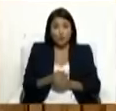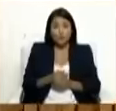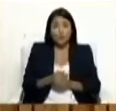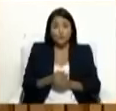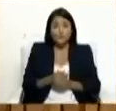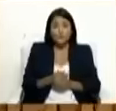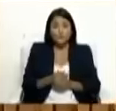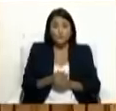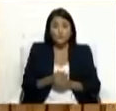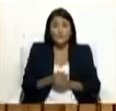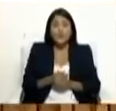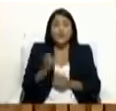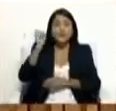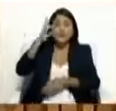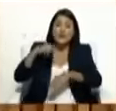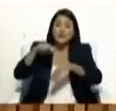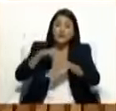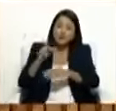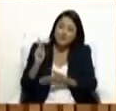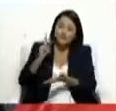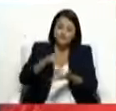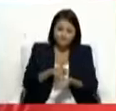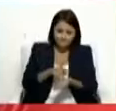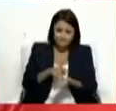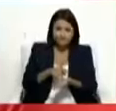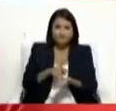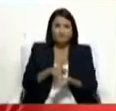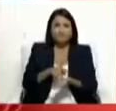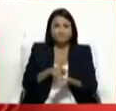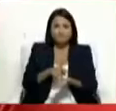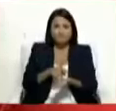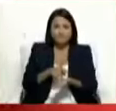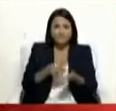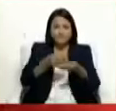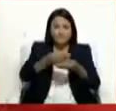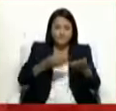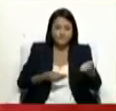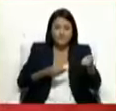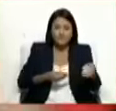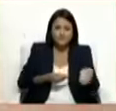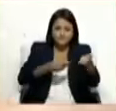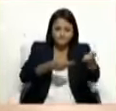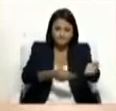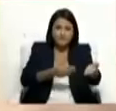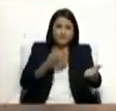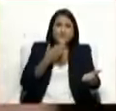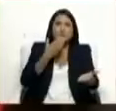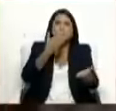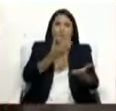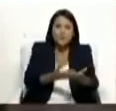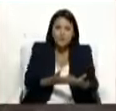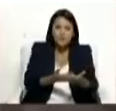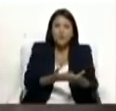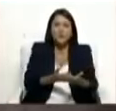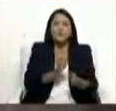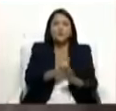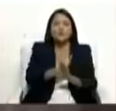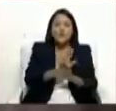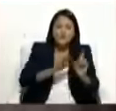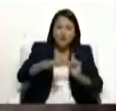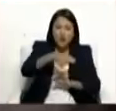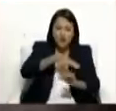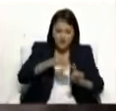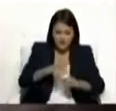Poder Legislativo vino al Poder Judicial para consignar un documento y solicitar un amparo